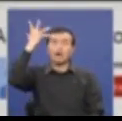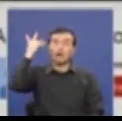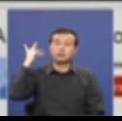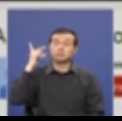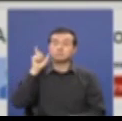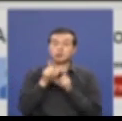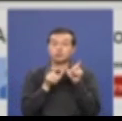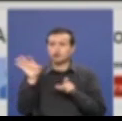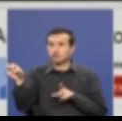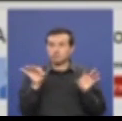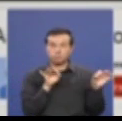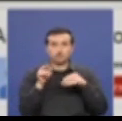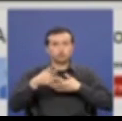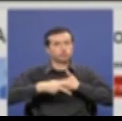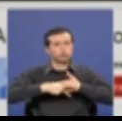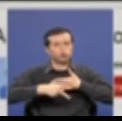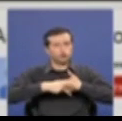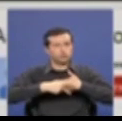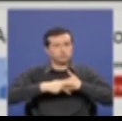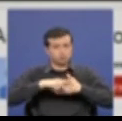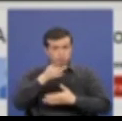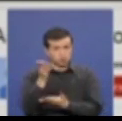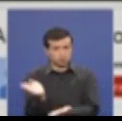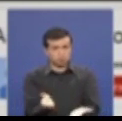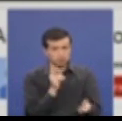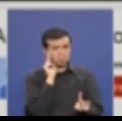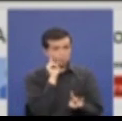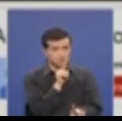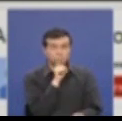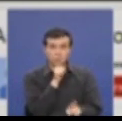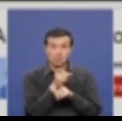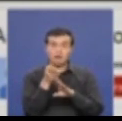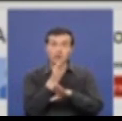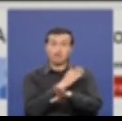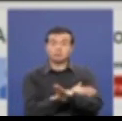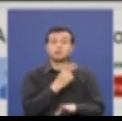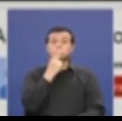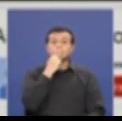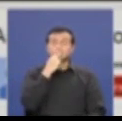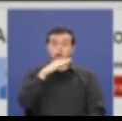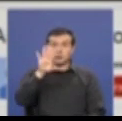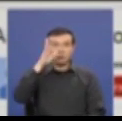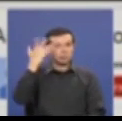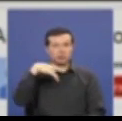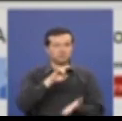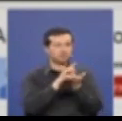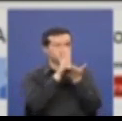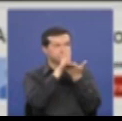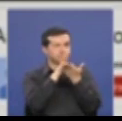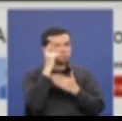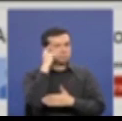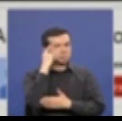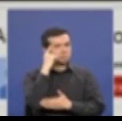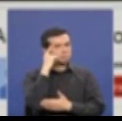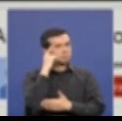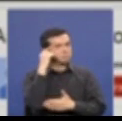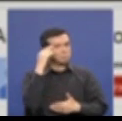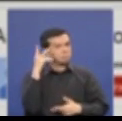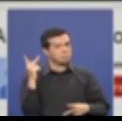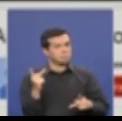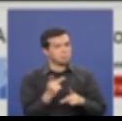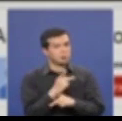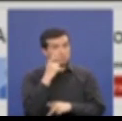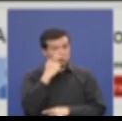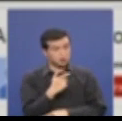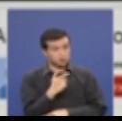en el país en YouTube. Ahí está. Esto era después de que se destituyó a Dalá Bucarán, que yo creo que es lo peor que le ha llegado a la política ecuatoriana, pero